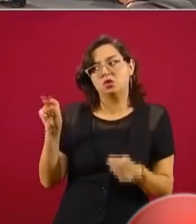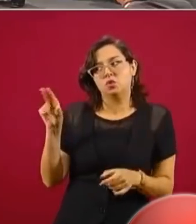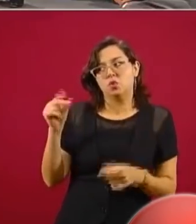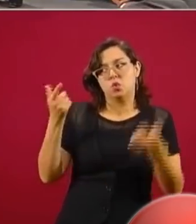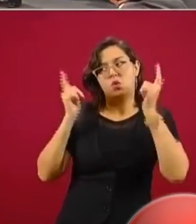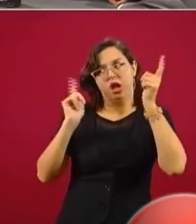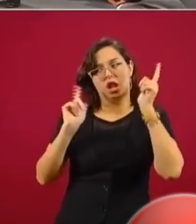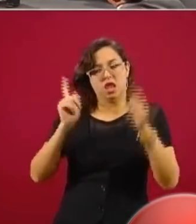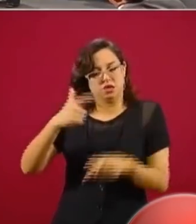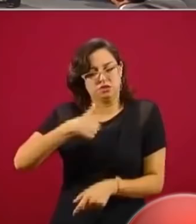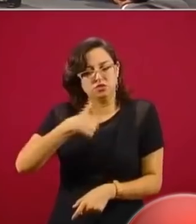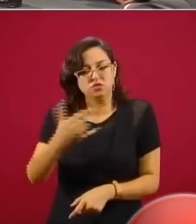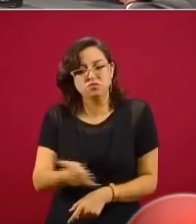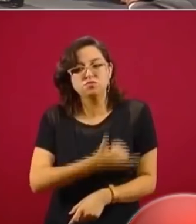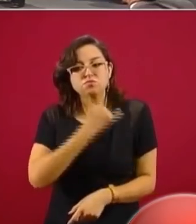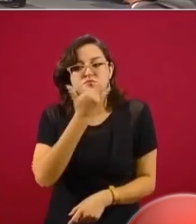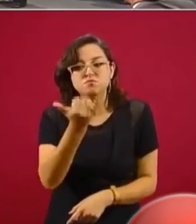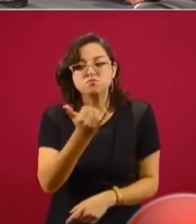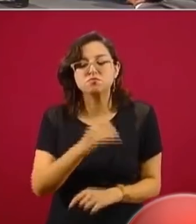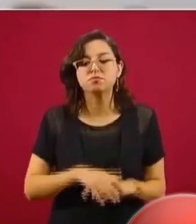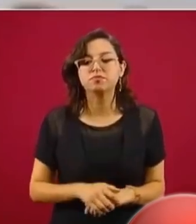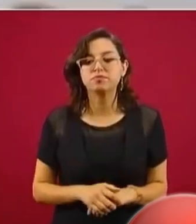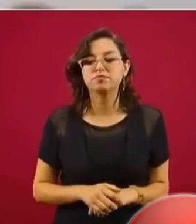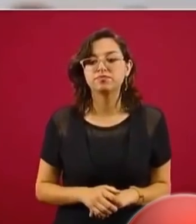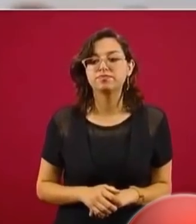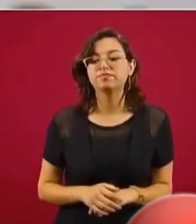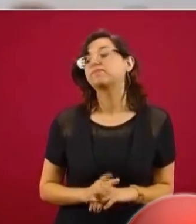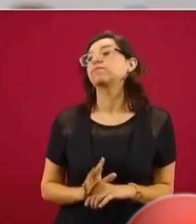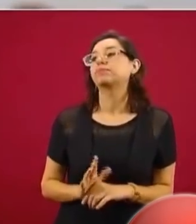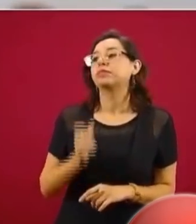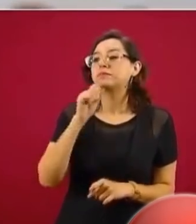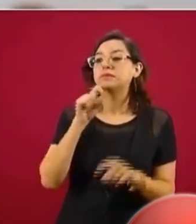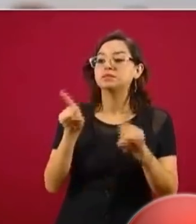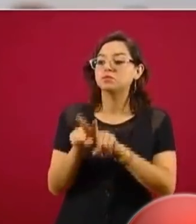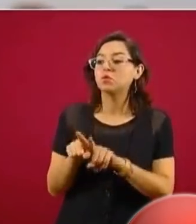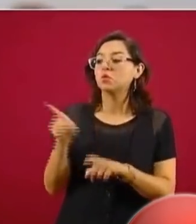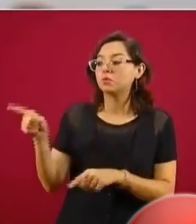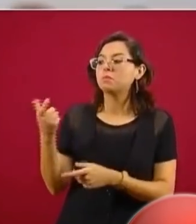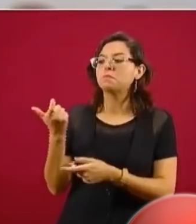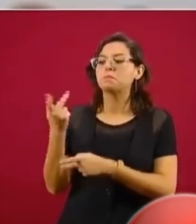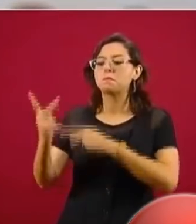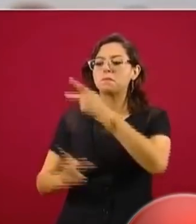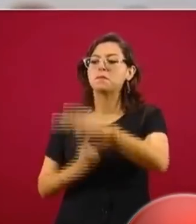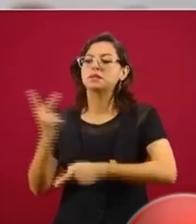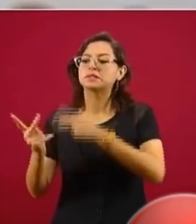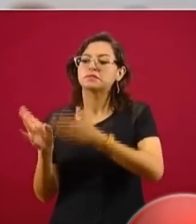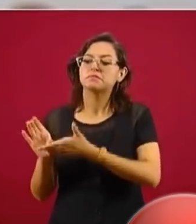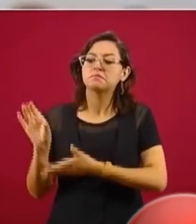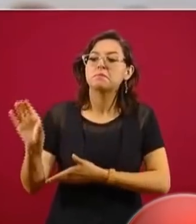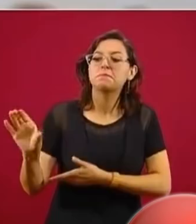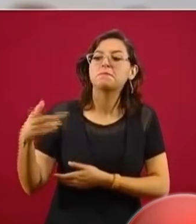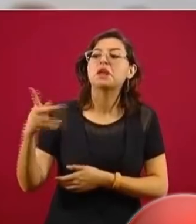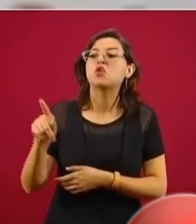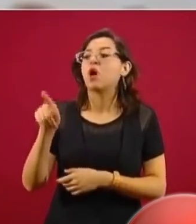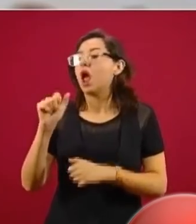¿Y cuánto les van a prestar en función de las garantías que otorguen?